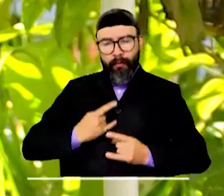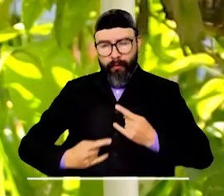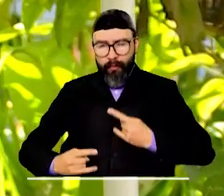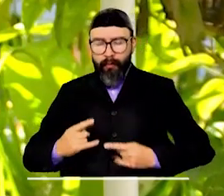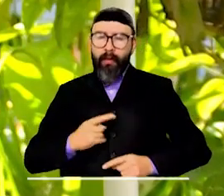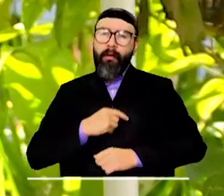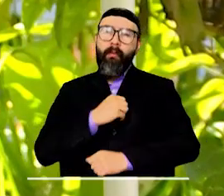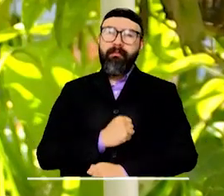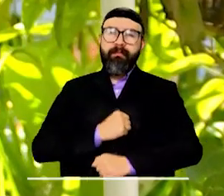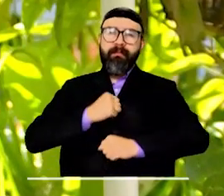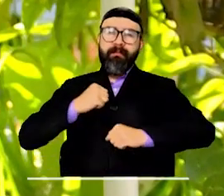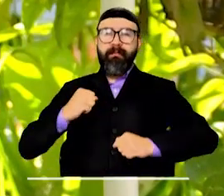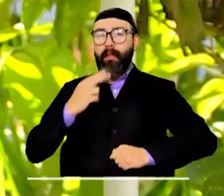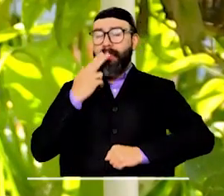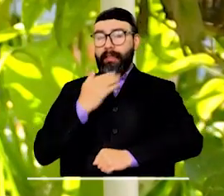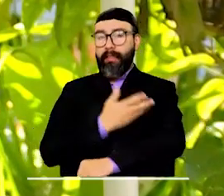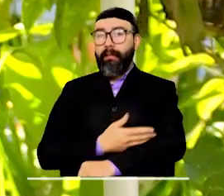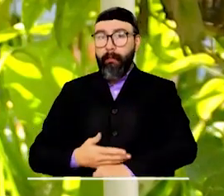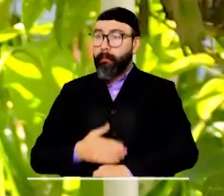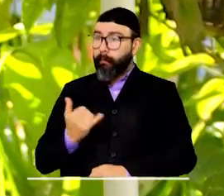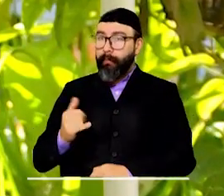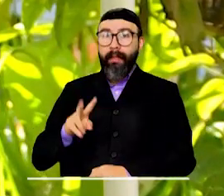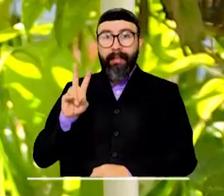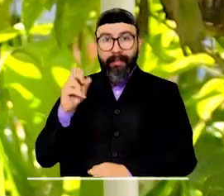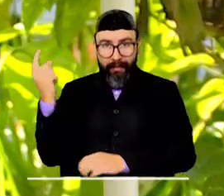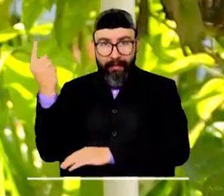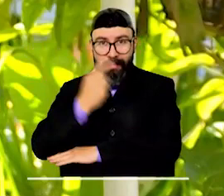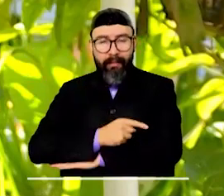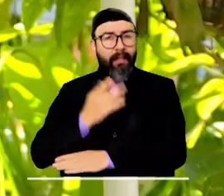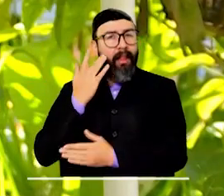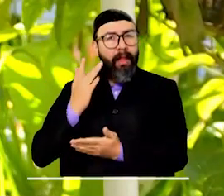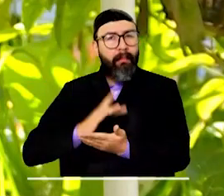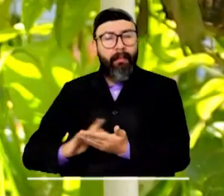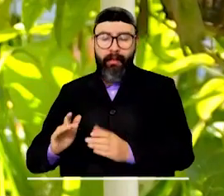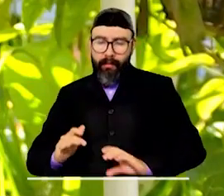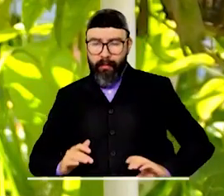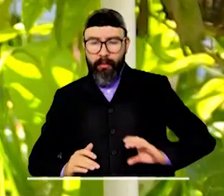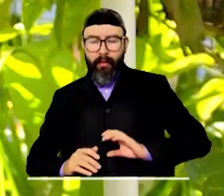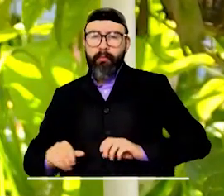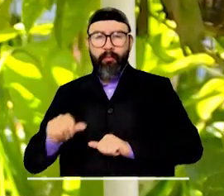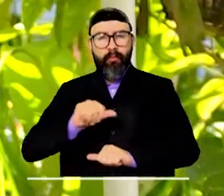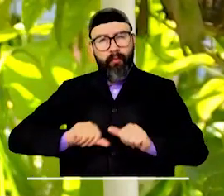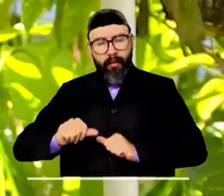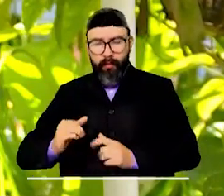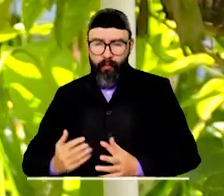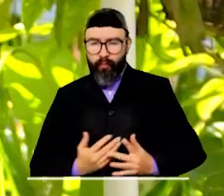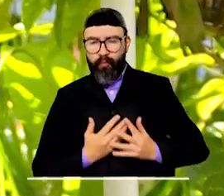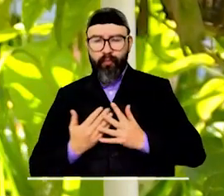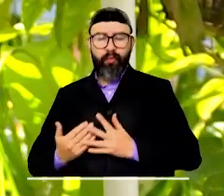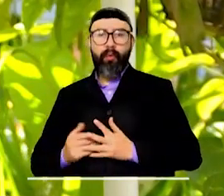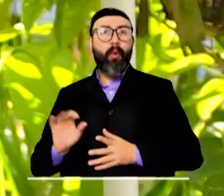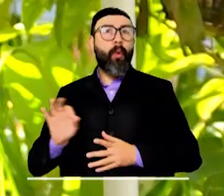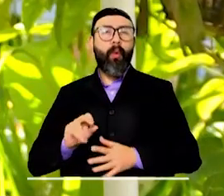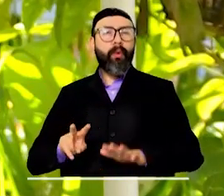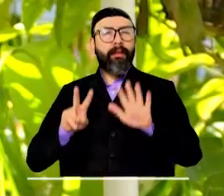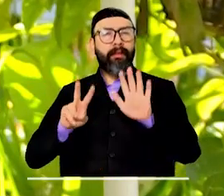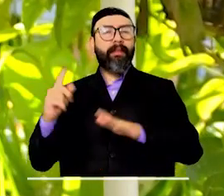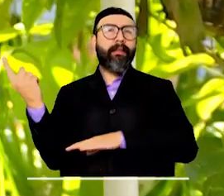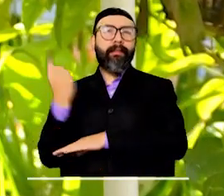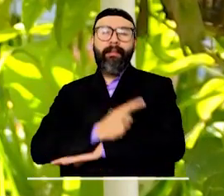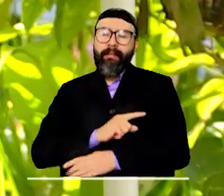diabetes. 7 días de limpieza de colon con recambio de flora intestinal. 7 días de transformación del